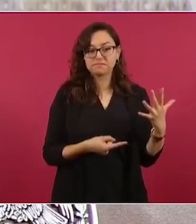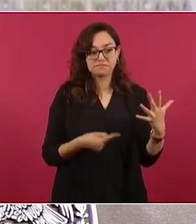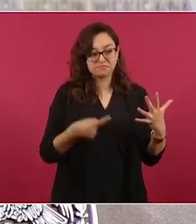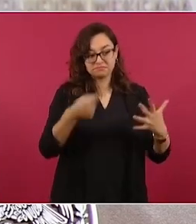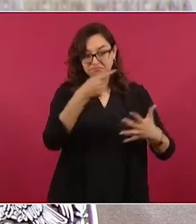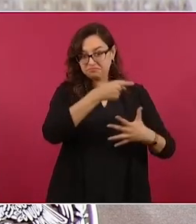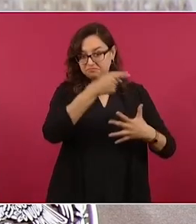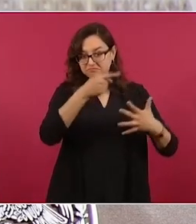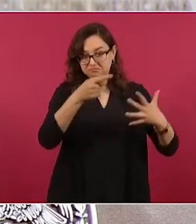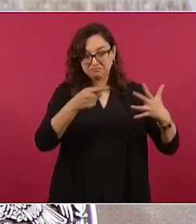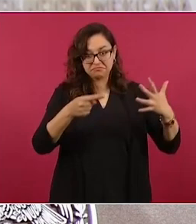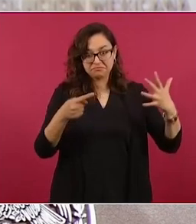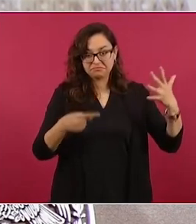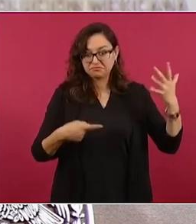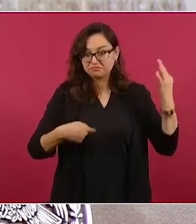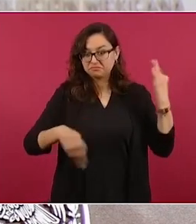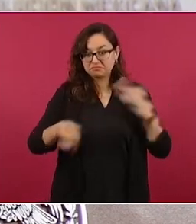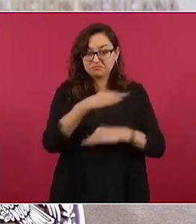etcétera, etcétera, etcétera.